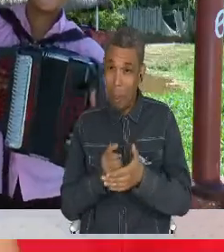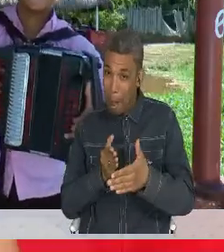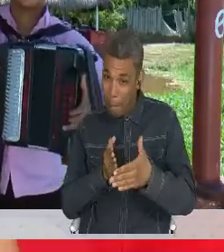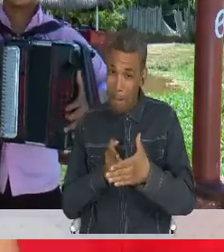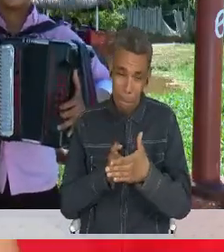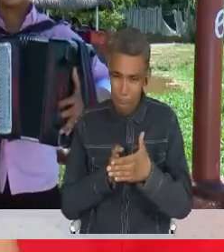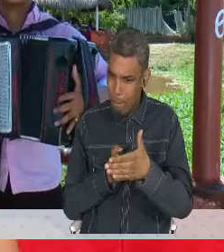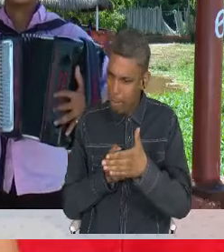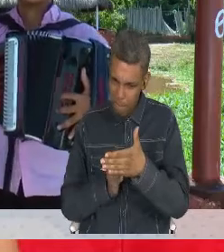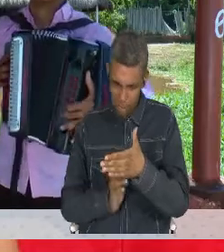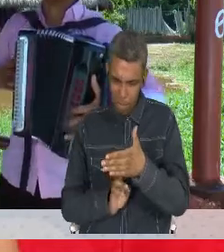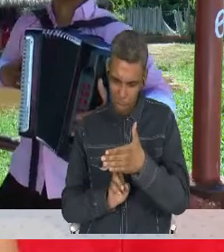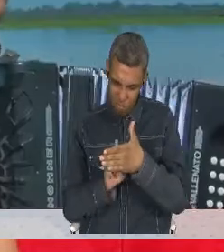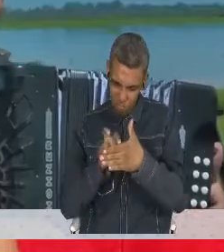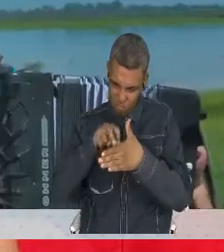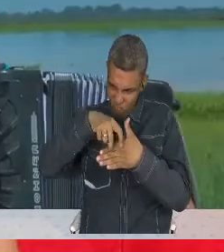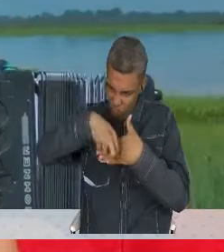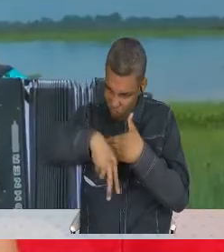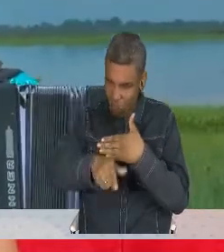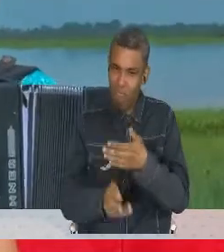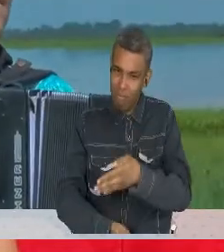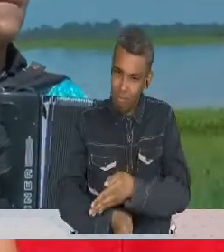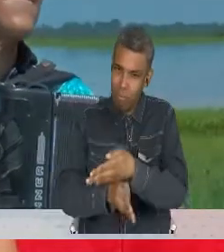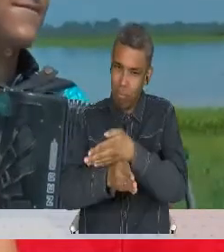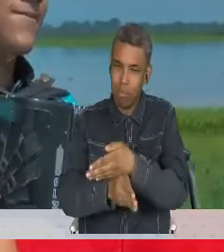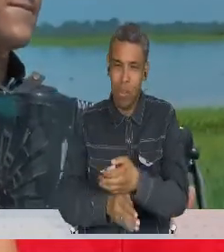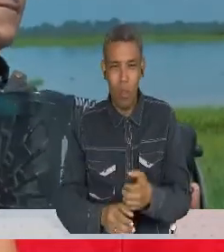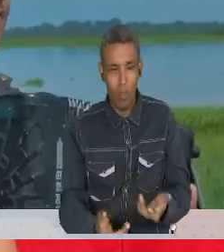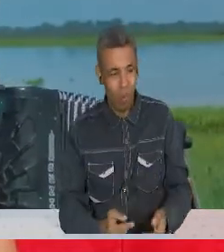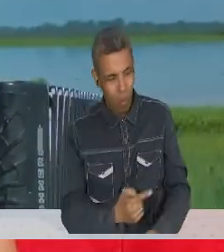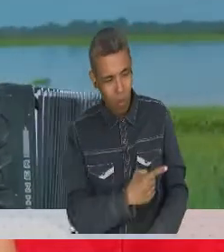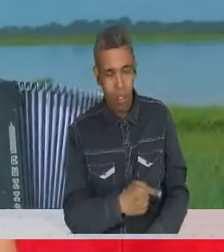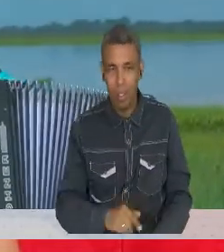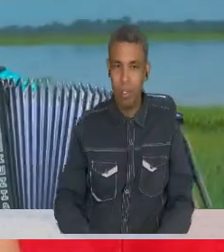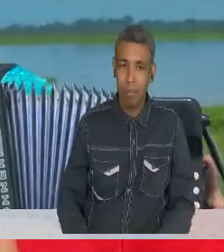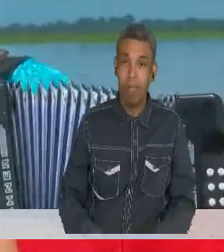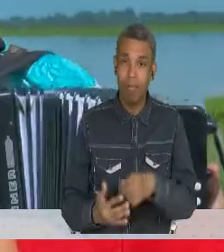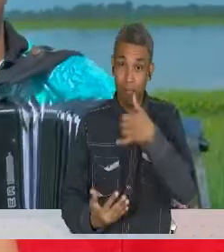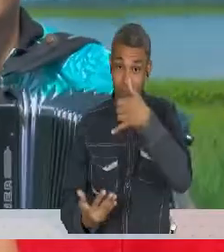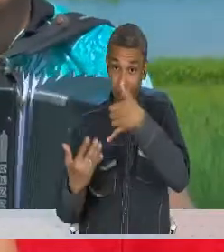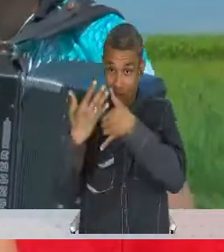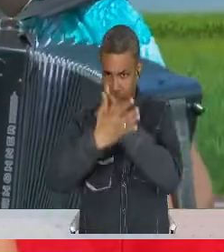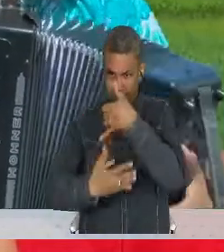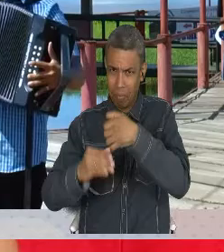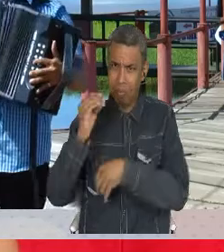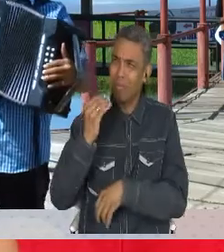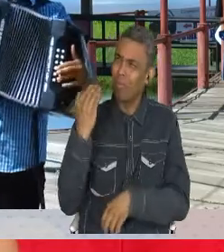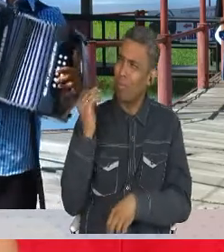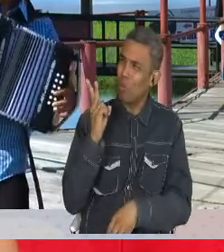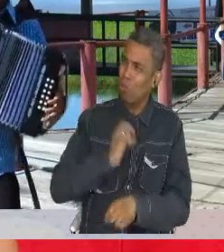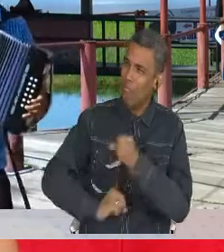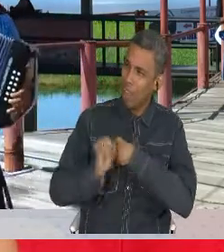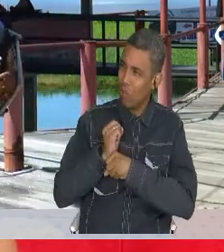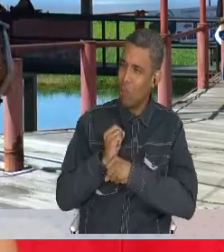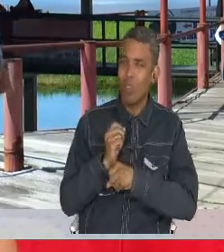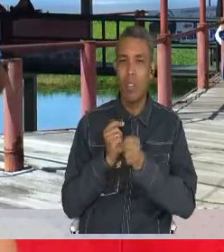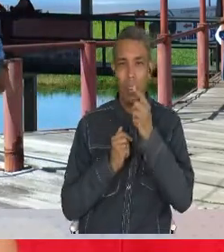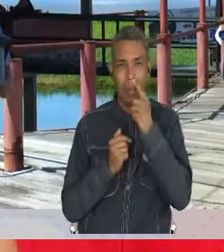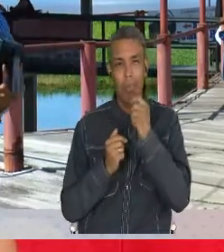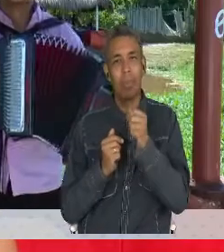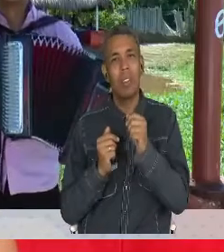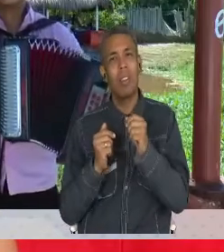Bueno, a nivel nacional hubo un concurso en Jorge Barón Televisión hace un par de años, donde eran hombres